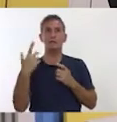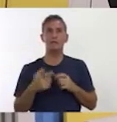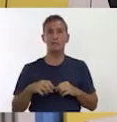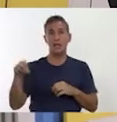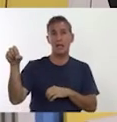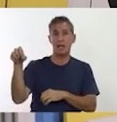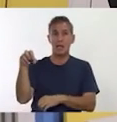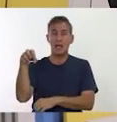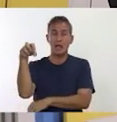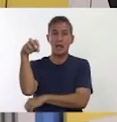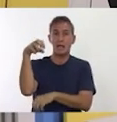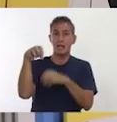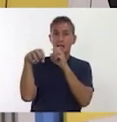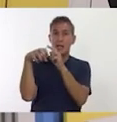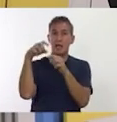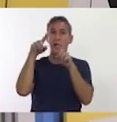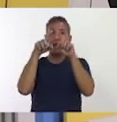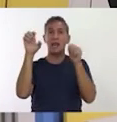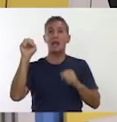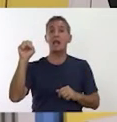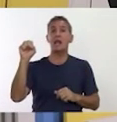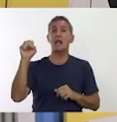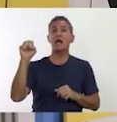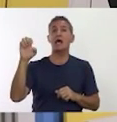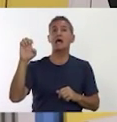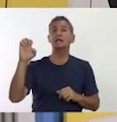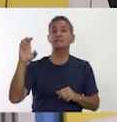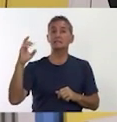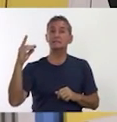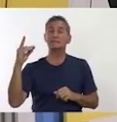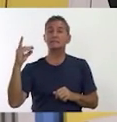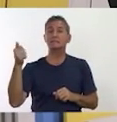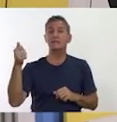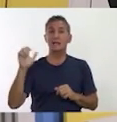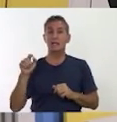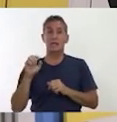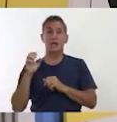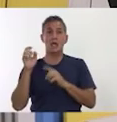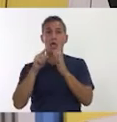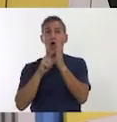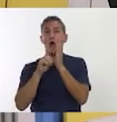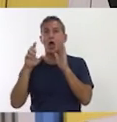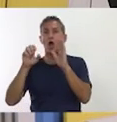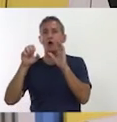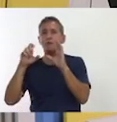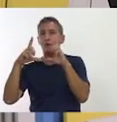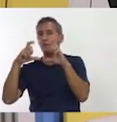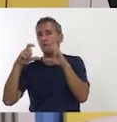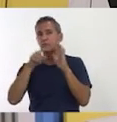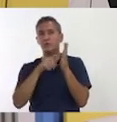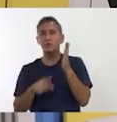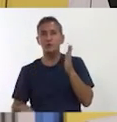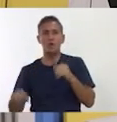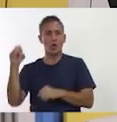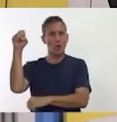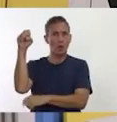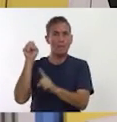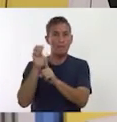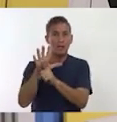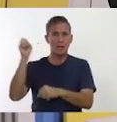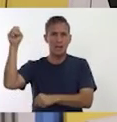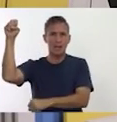ilumina la celda fotoeléctrica y a partir de ella va a iluminarse